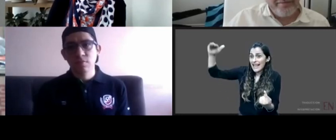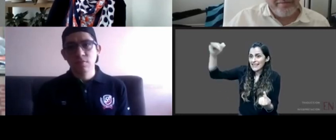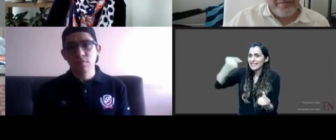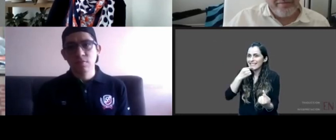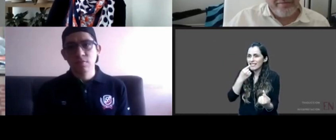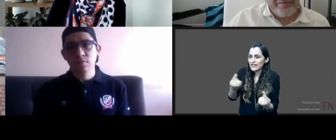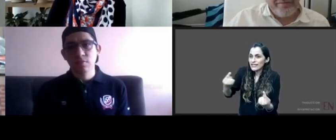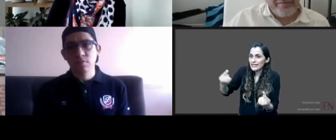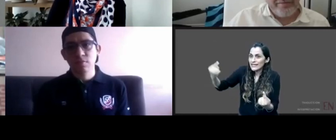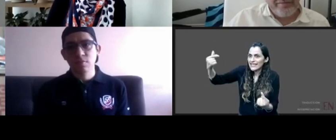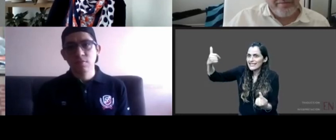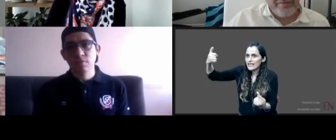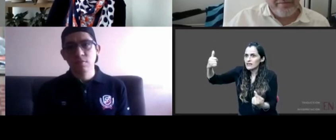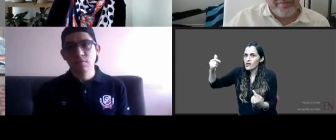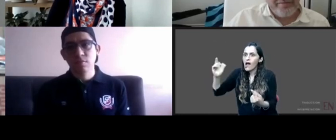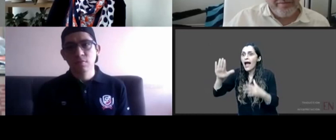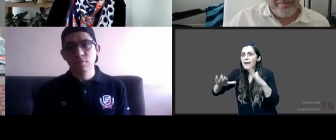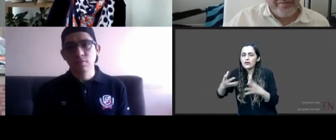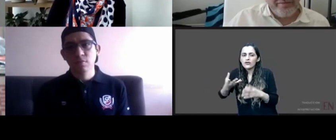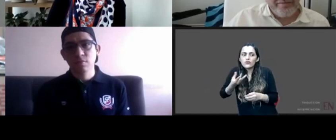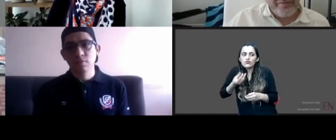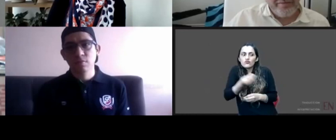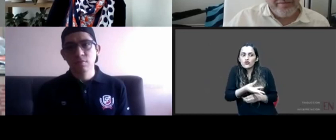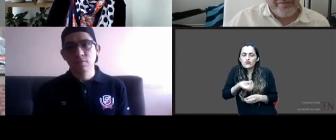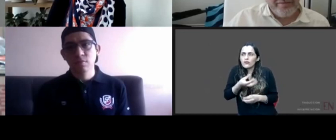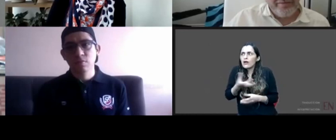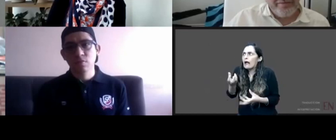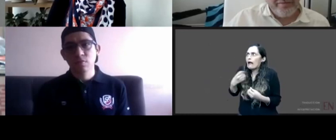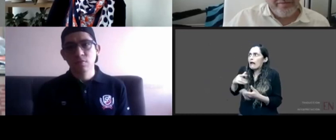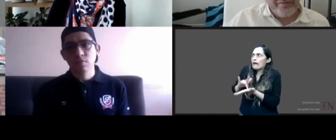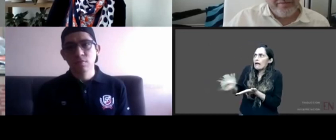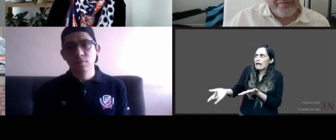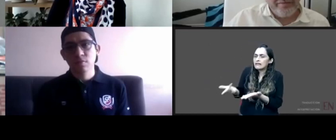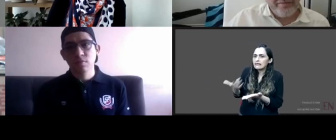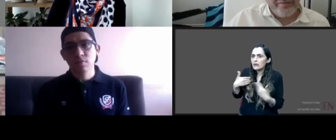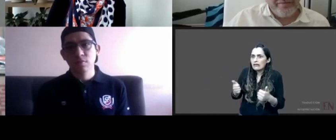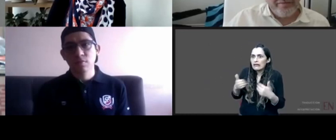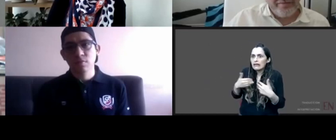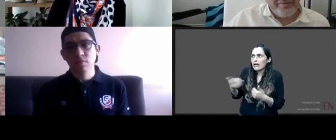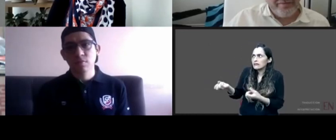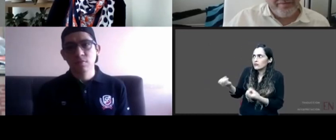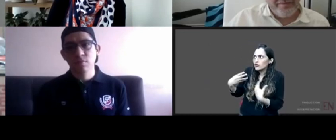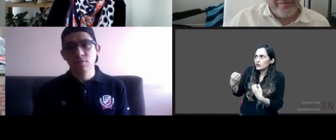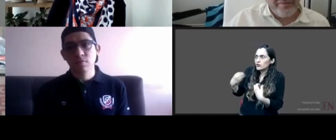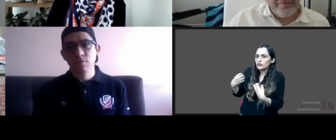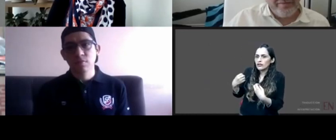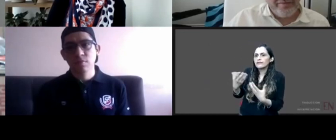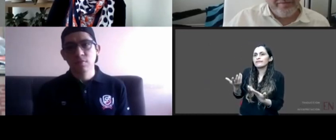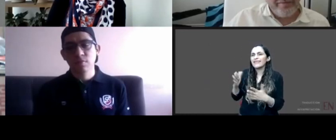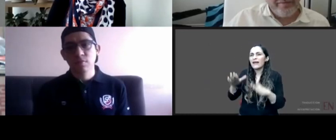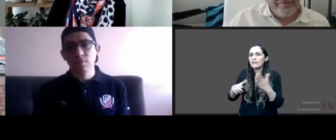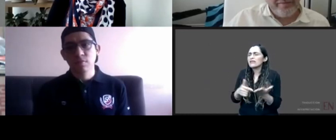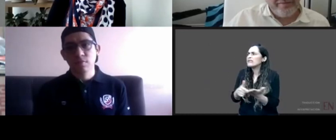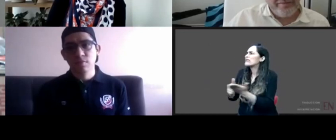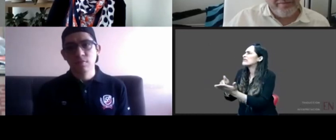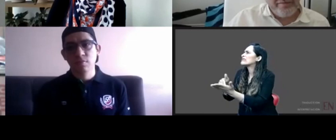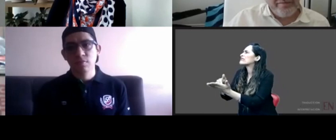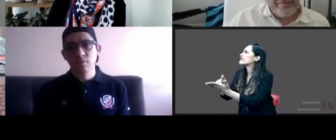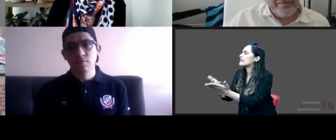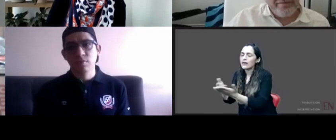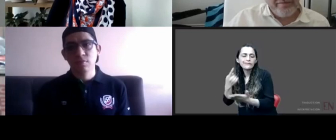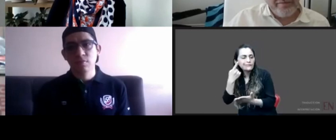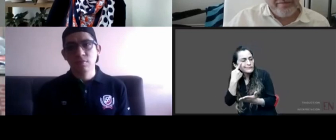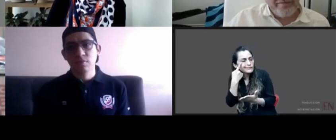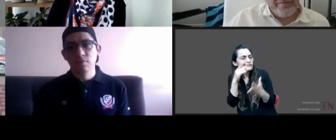no entendíamos, pues ¿cómo le hago aquí? Pues no entiendo. Y ya los más grandes, como sí